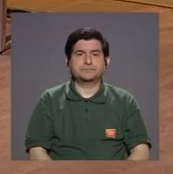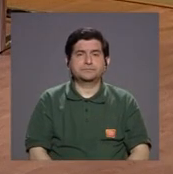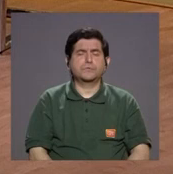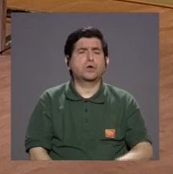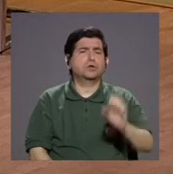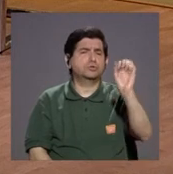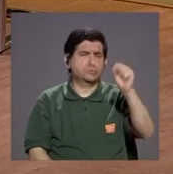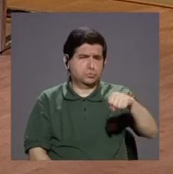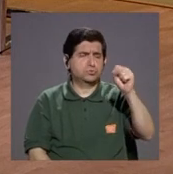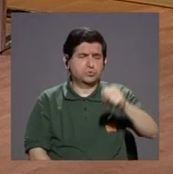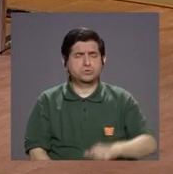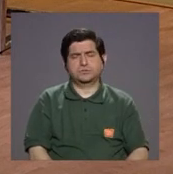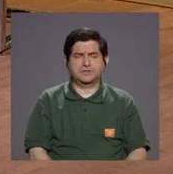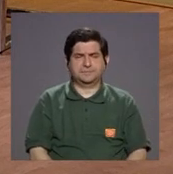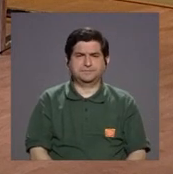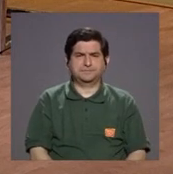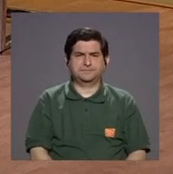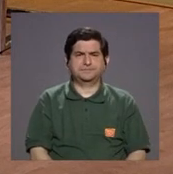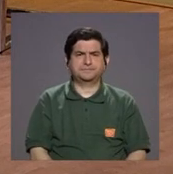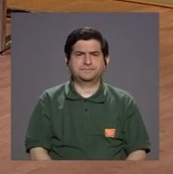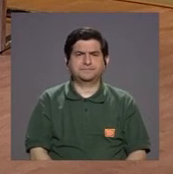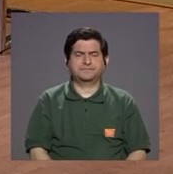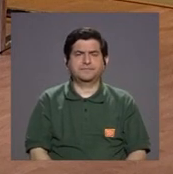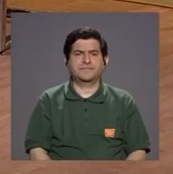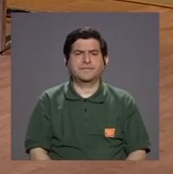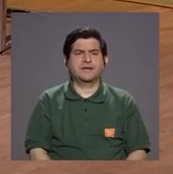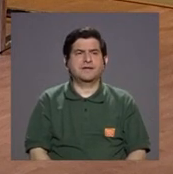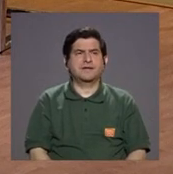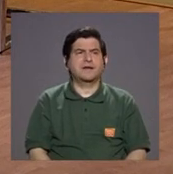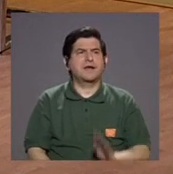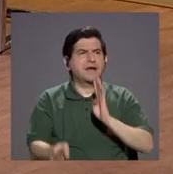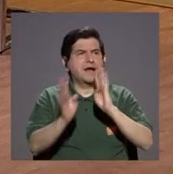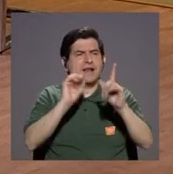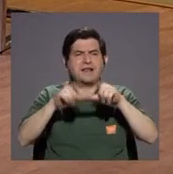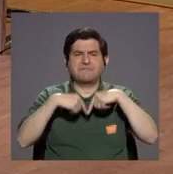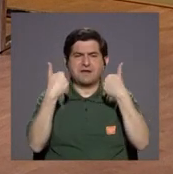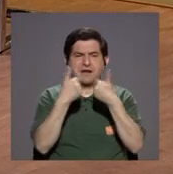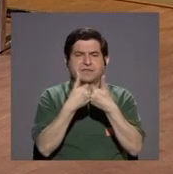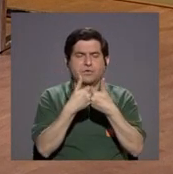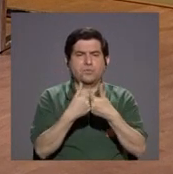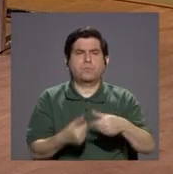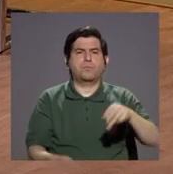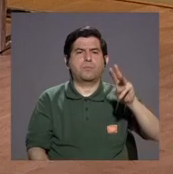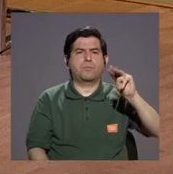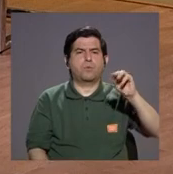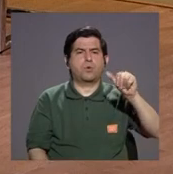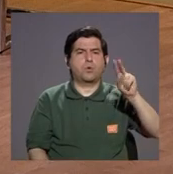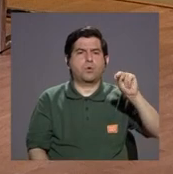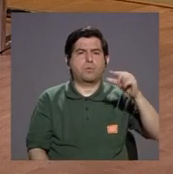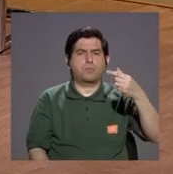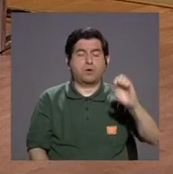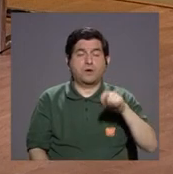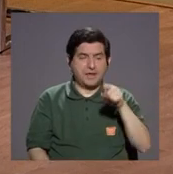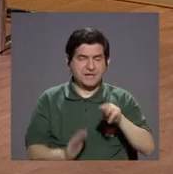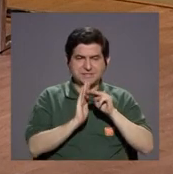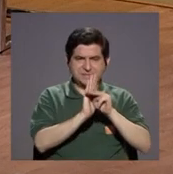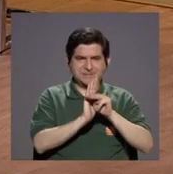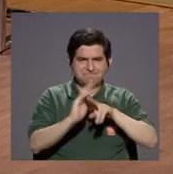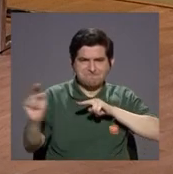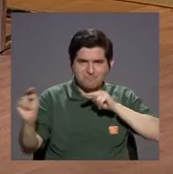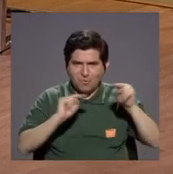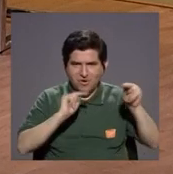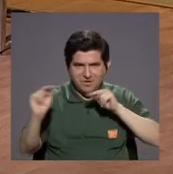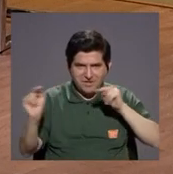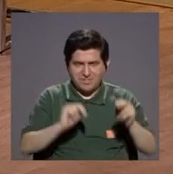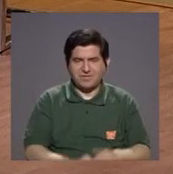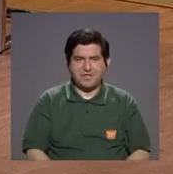si vamos a ver cuando hablamos del grupo monje tenemos un modelo de negocio que es un modelo